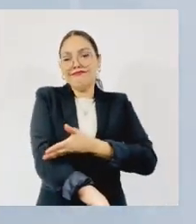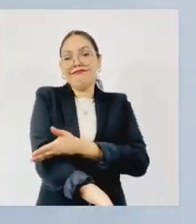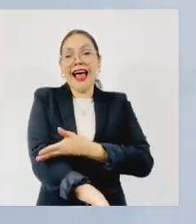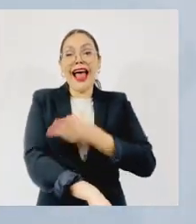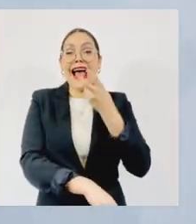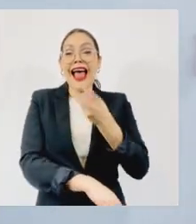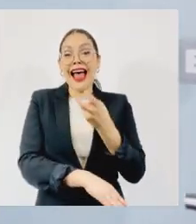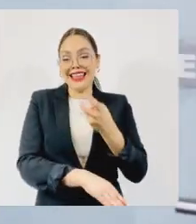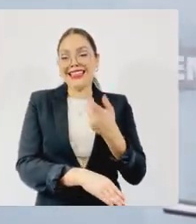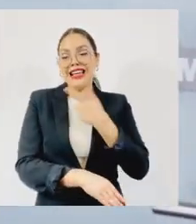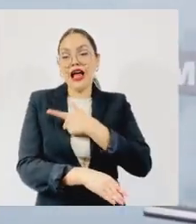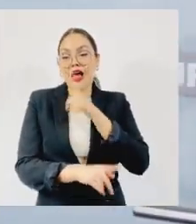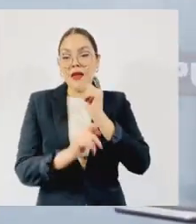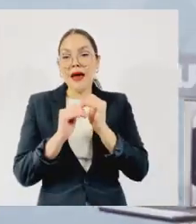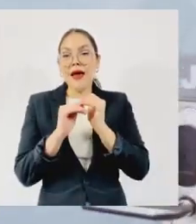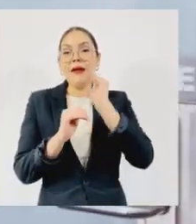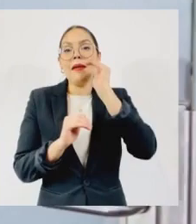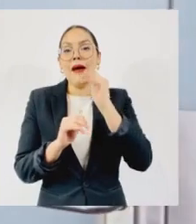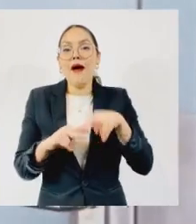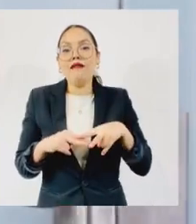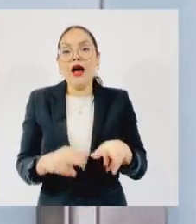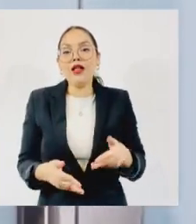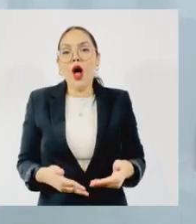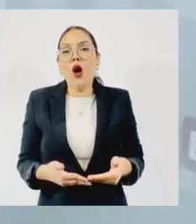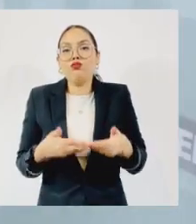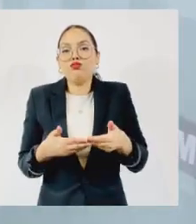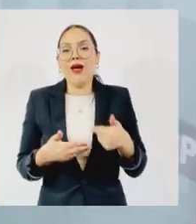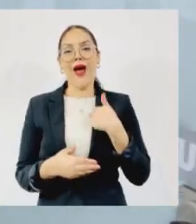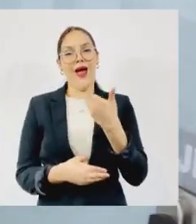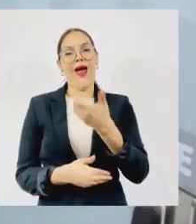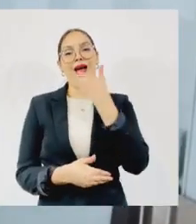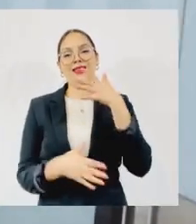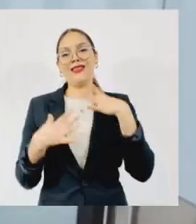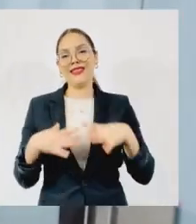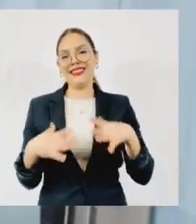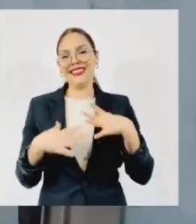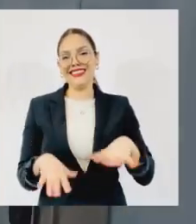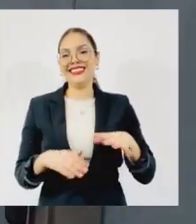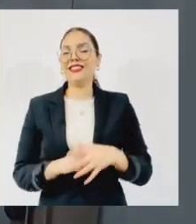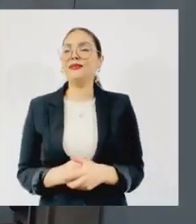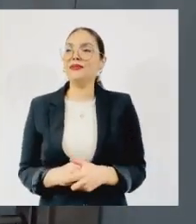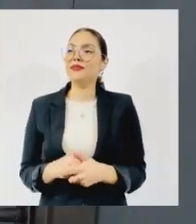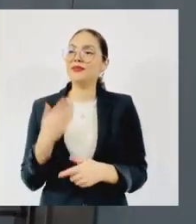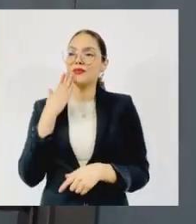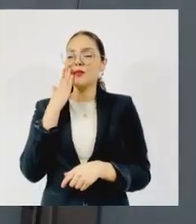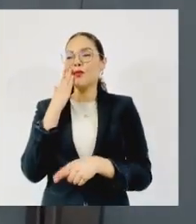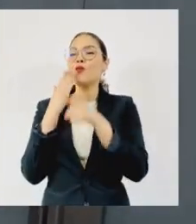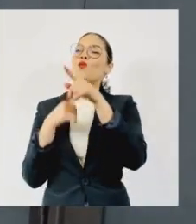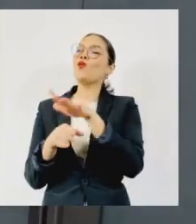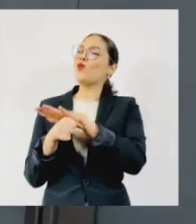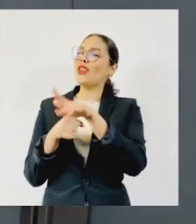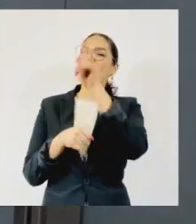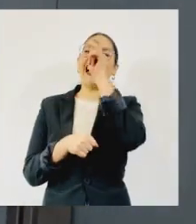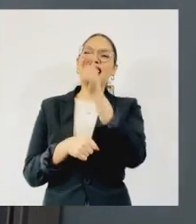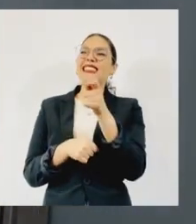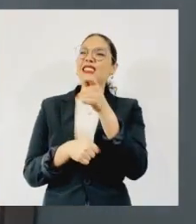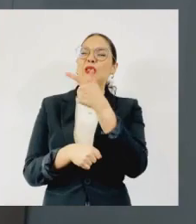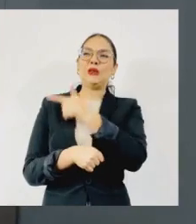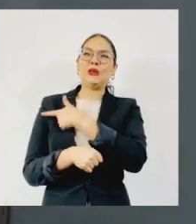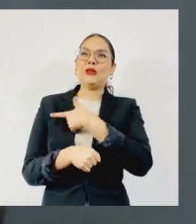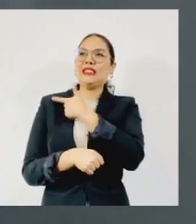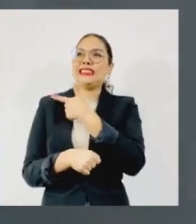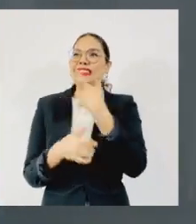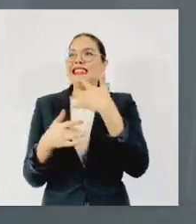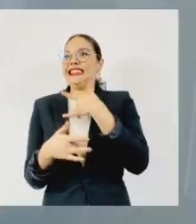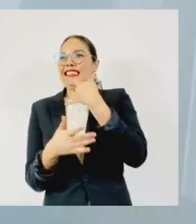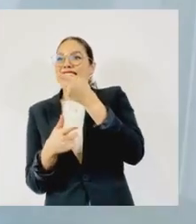la rodilla y a partir de la rodilla, la falda, pues muy pequeña. Confiésanos un gusto culposo.